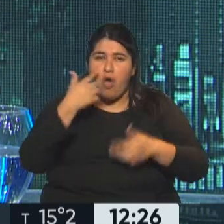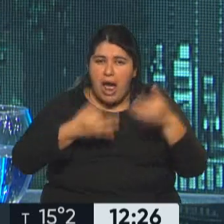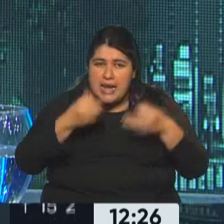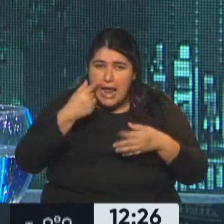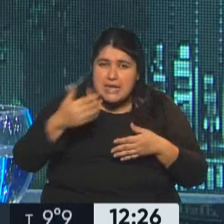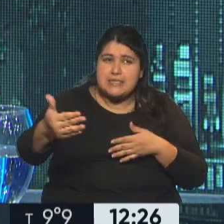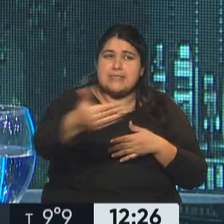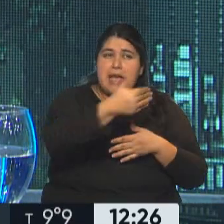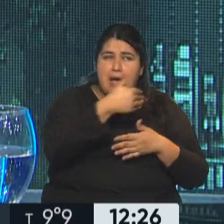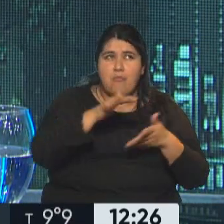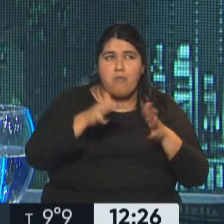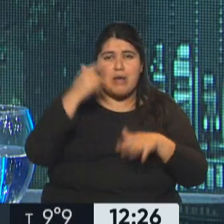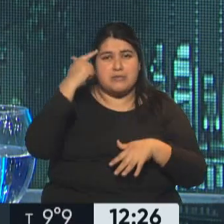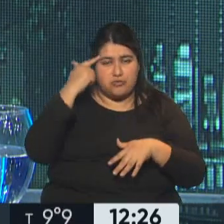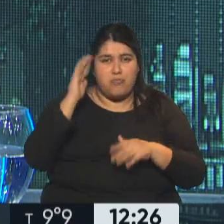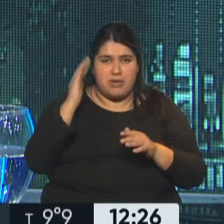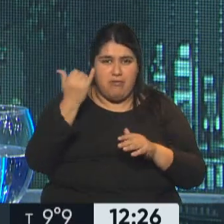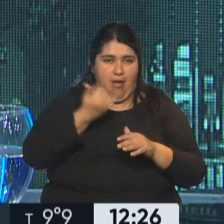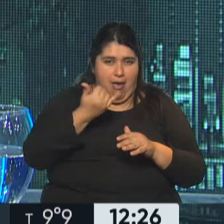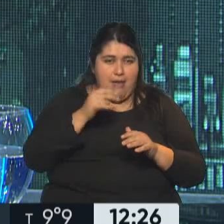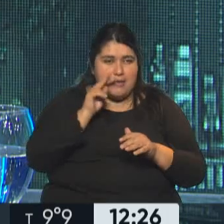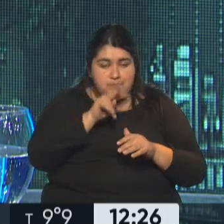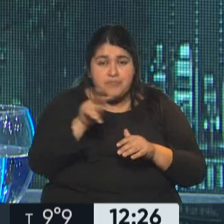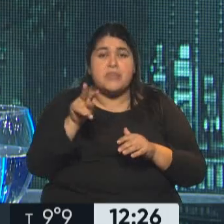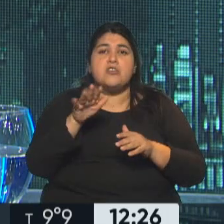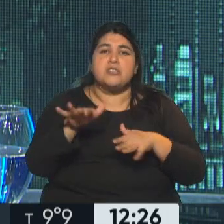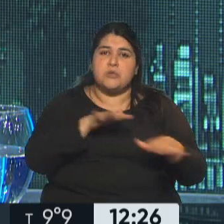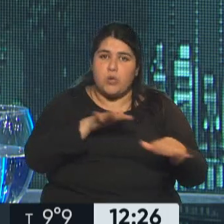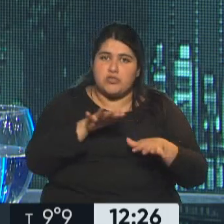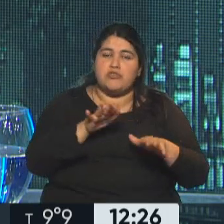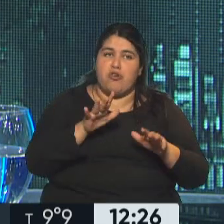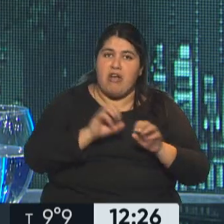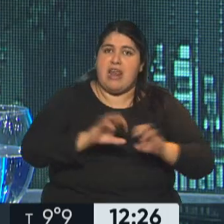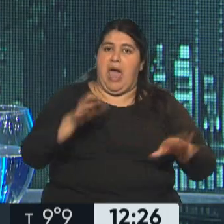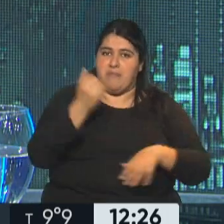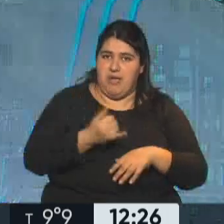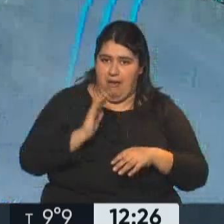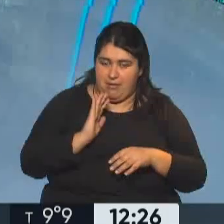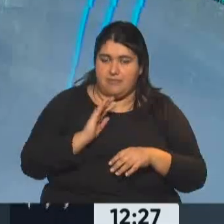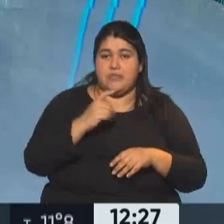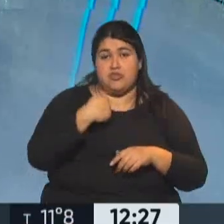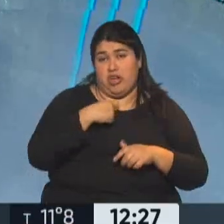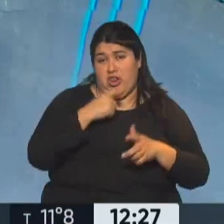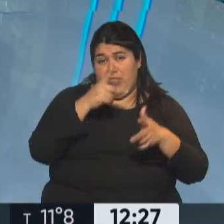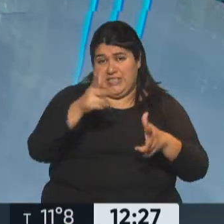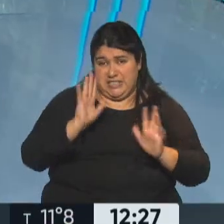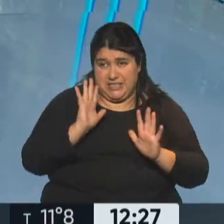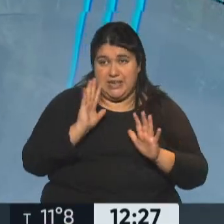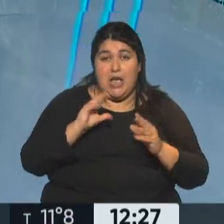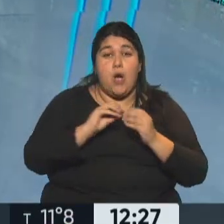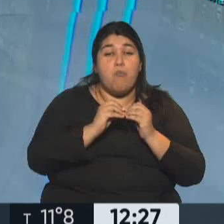teníamos una serie de datos empíricos respecto de la gravedad del problema, y yo quiero decir algo. El problema de